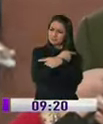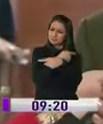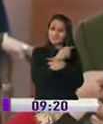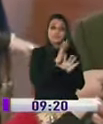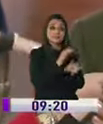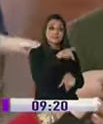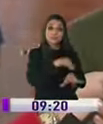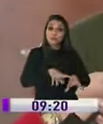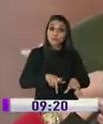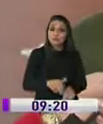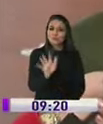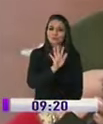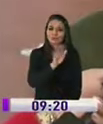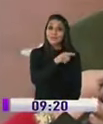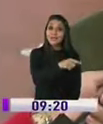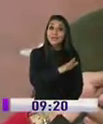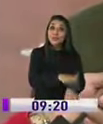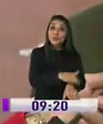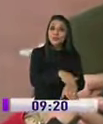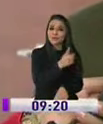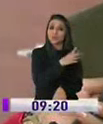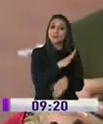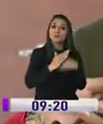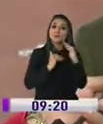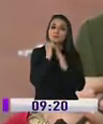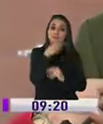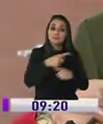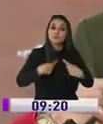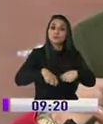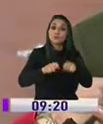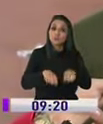este caso no hay corrupción. En este contrato